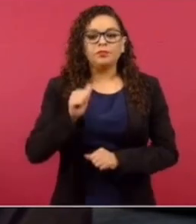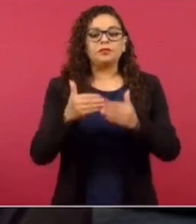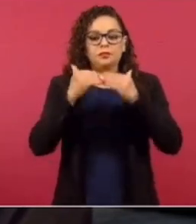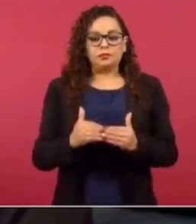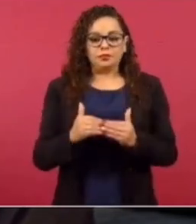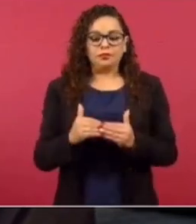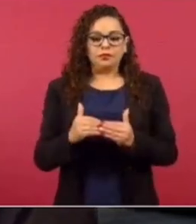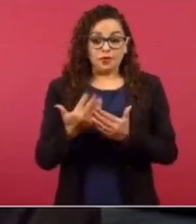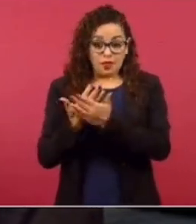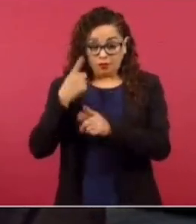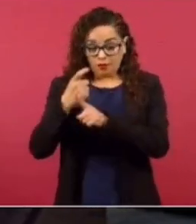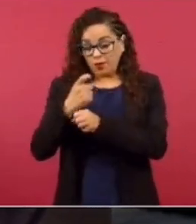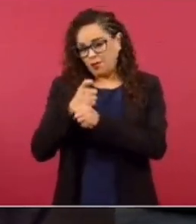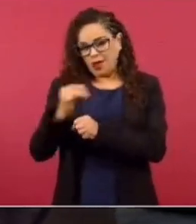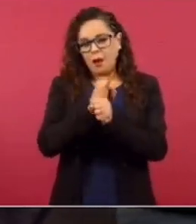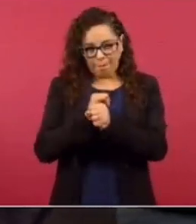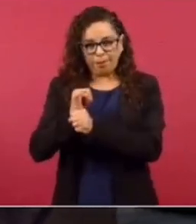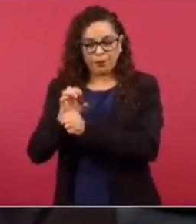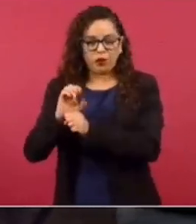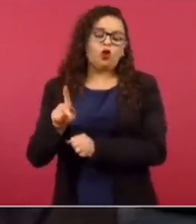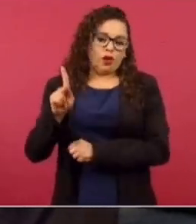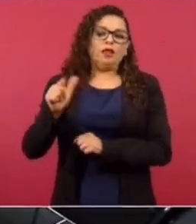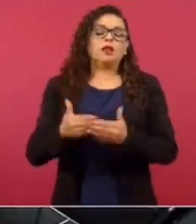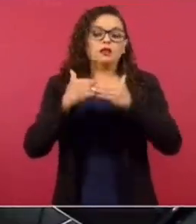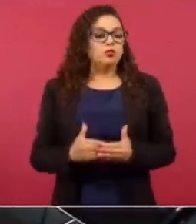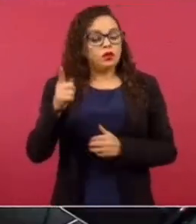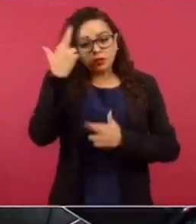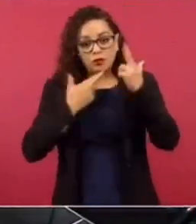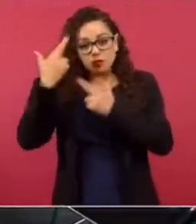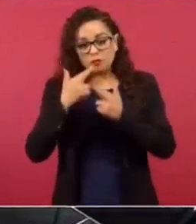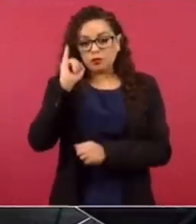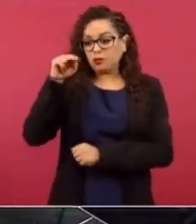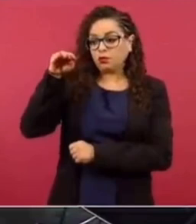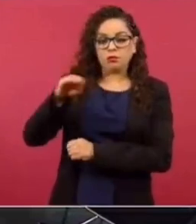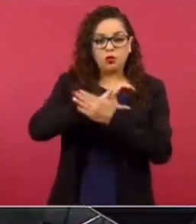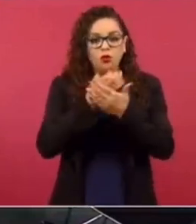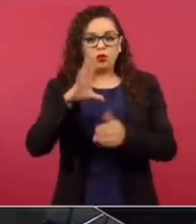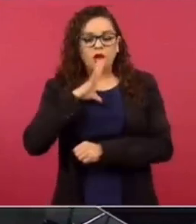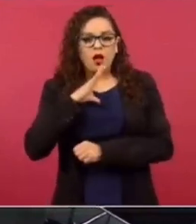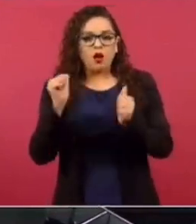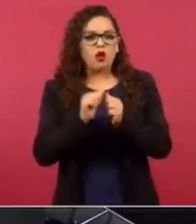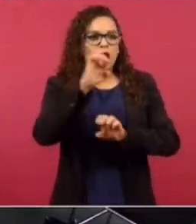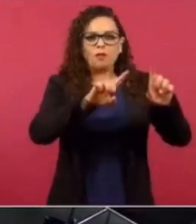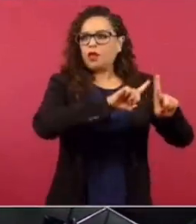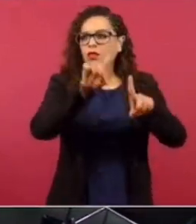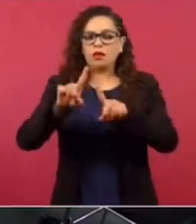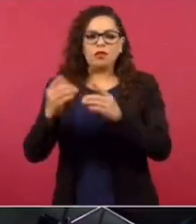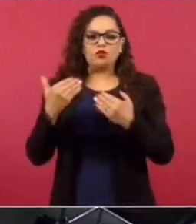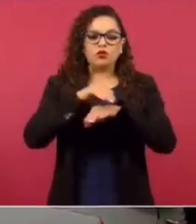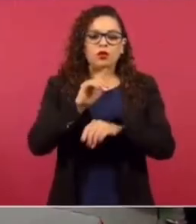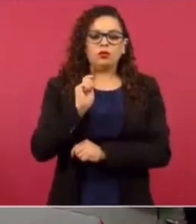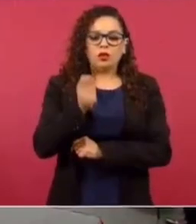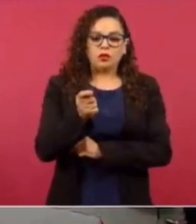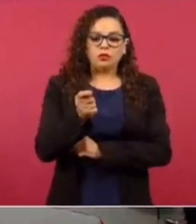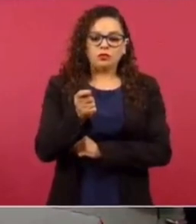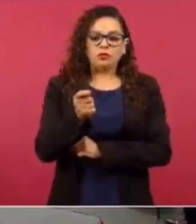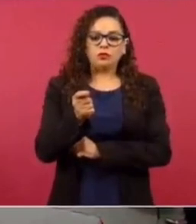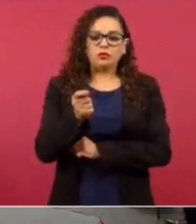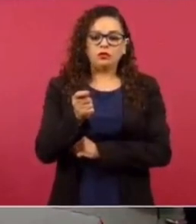también, bueno, todavía no es un hecho, van a esperar las investigaciones y sobre eso también revisarán el tema de los contratos que tiene el Instituto Nacional de Migración con diferentes empresas, sí, que se firmaron para temas de rehabilitación en este centro.